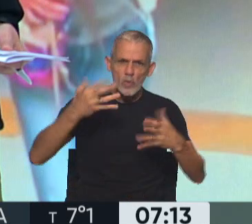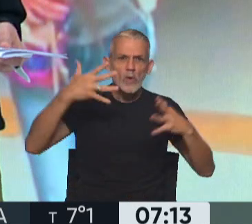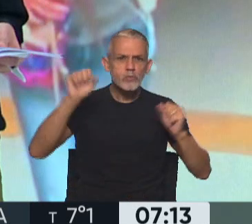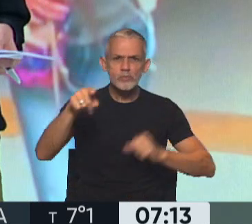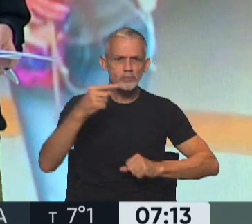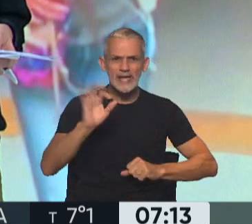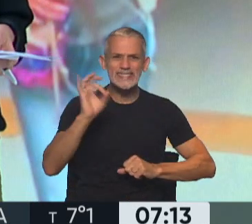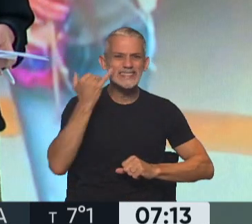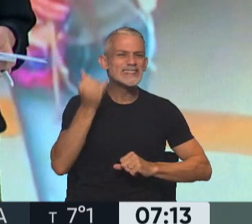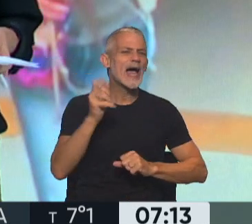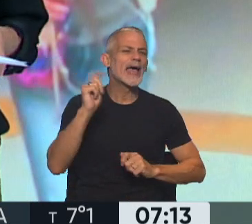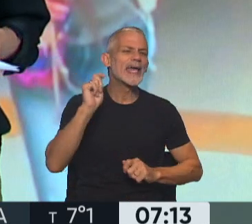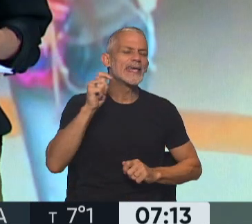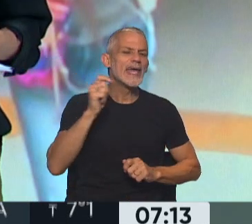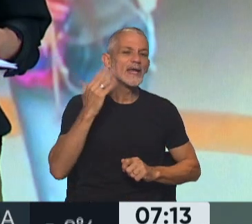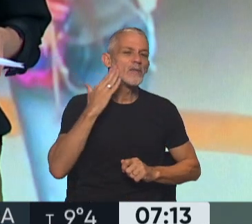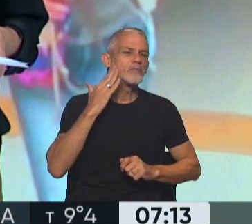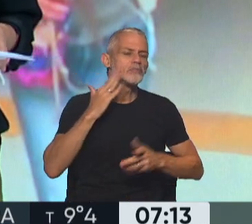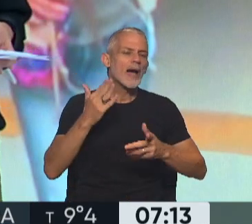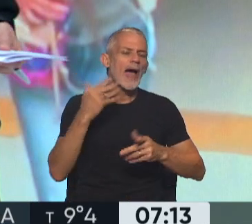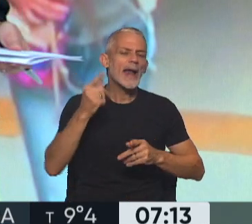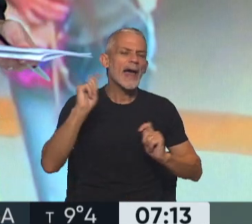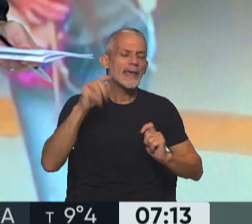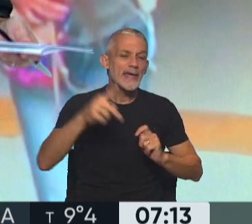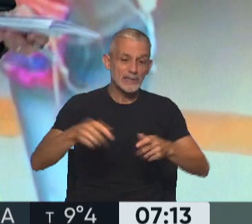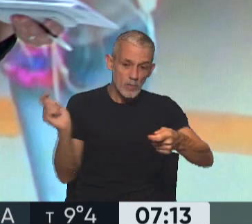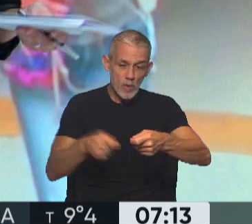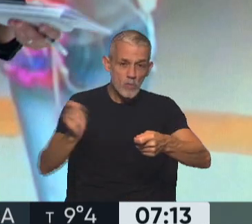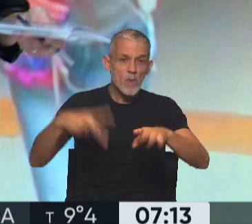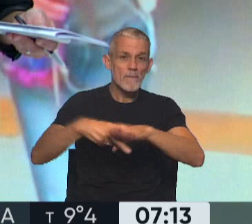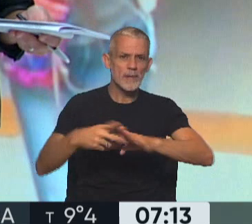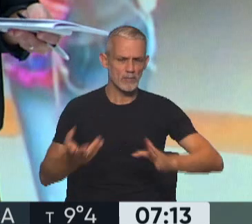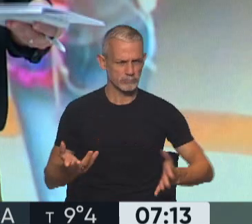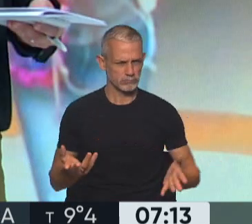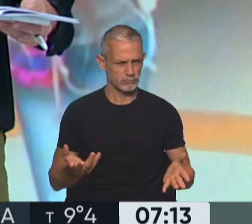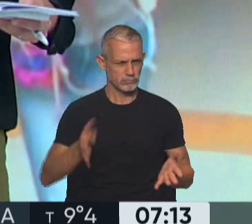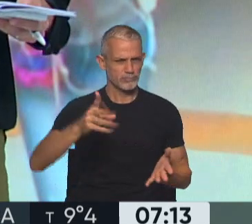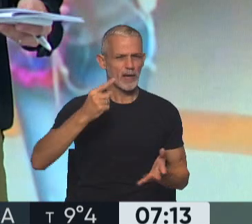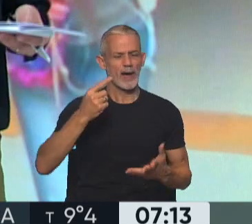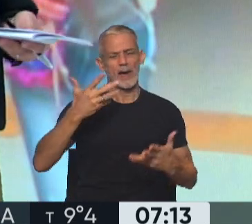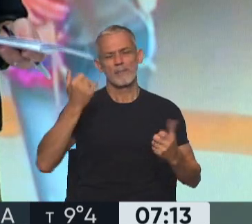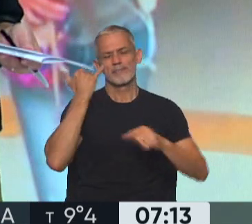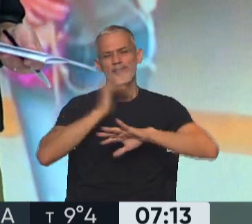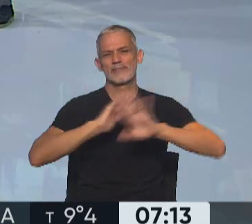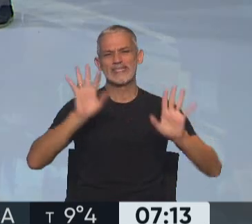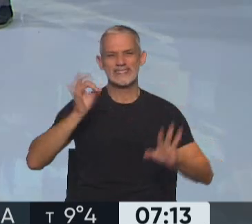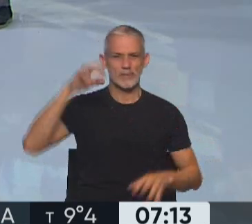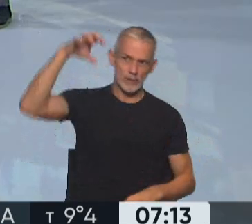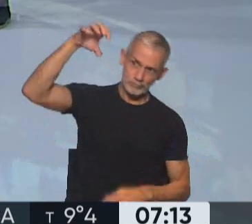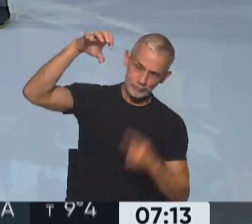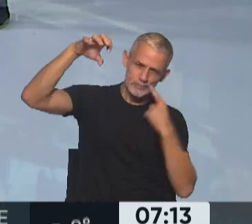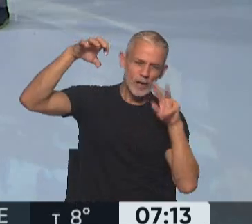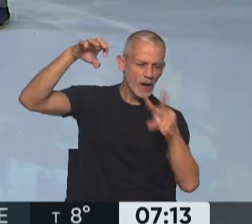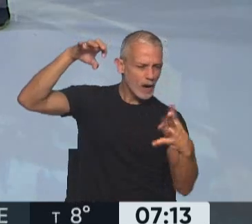los dirigentes sociales que hacen piquetes en las calles, con lo que, si avanzamos un poquito más, la deducción indica que tal vez este sistema